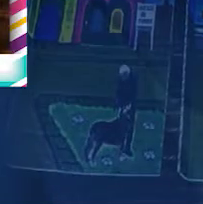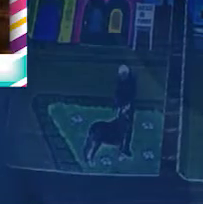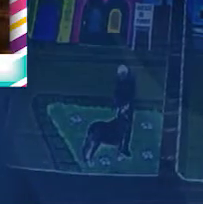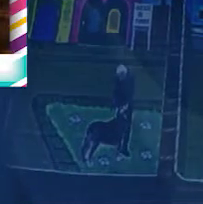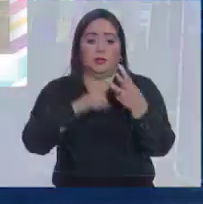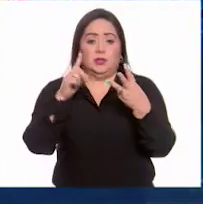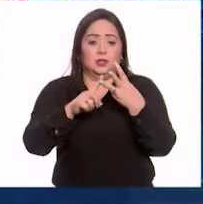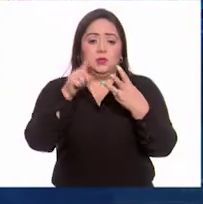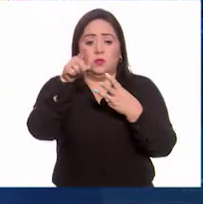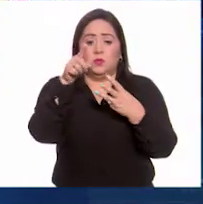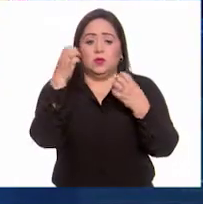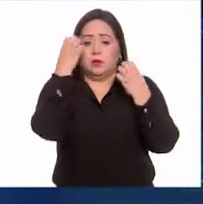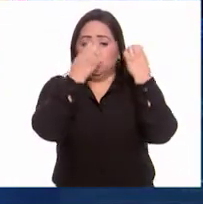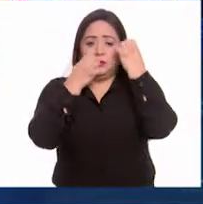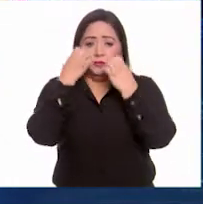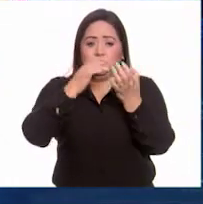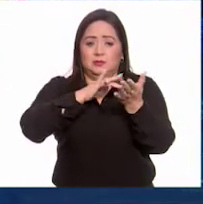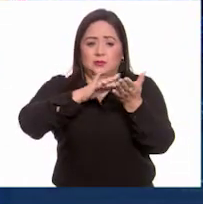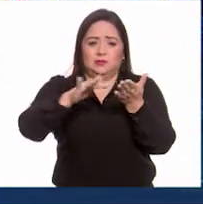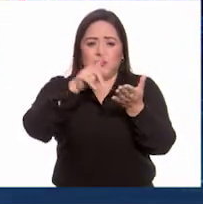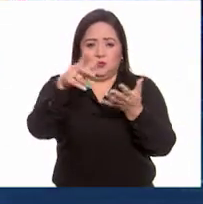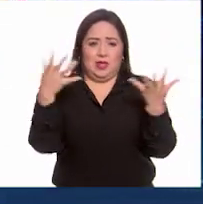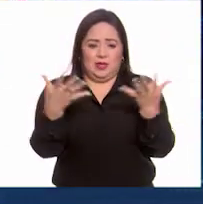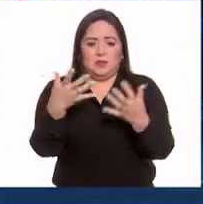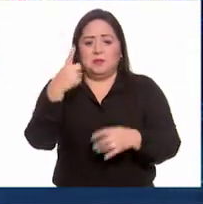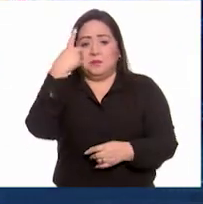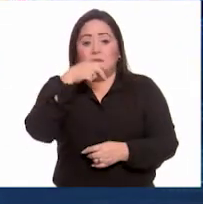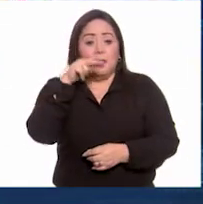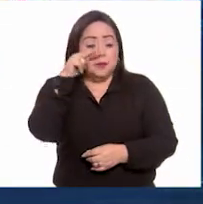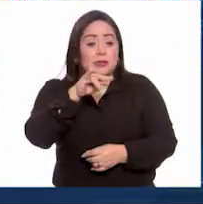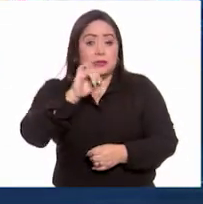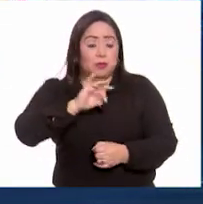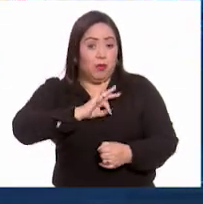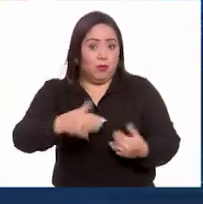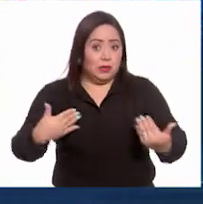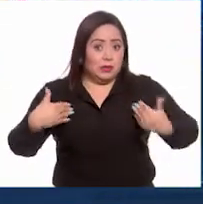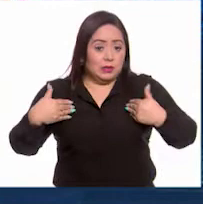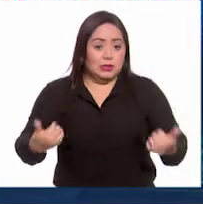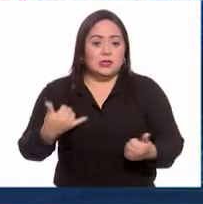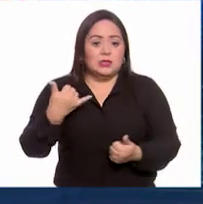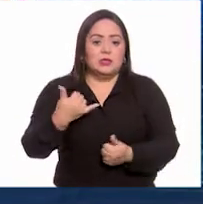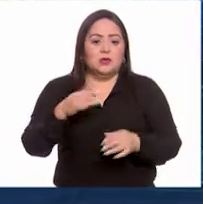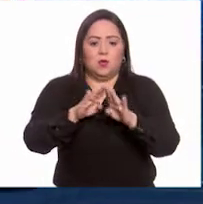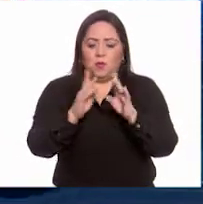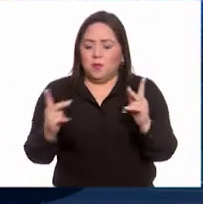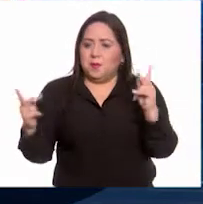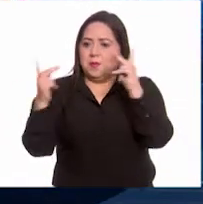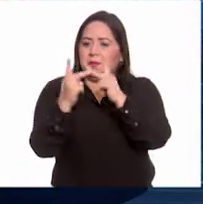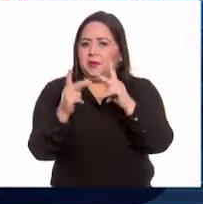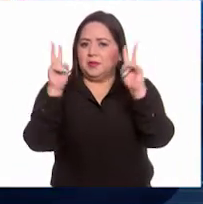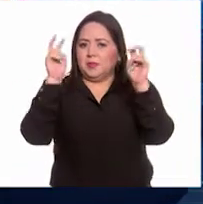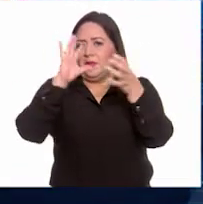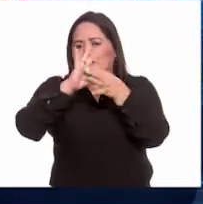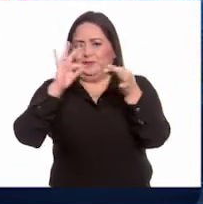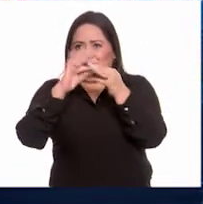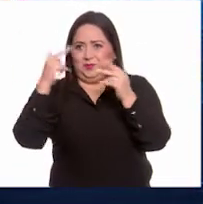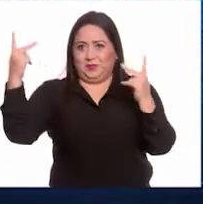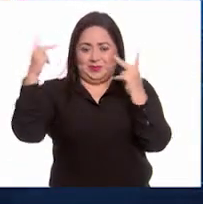Tres, revisen los textos elaborados para ver si son comprensibles y acordes al tema